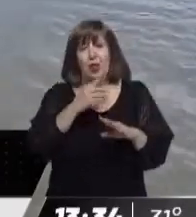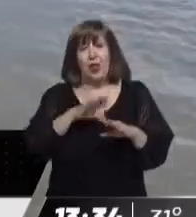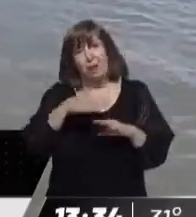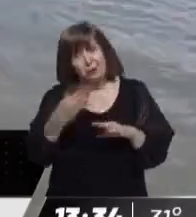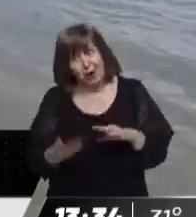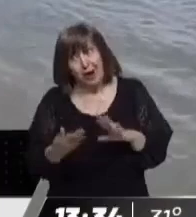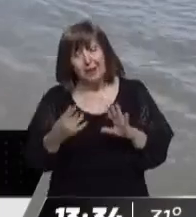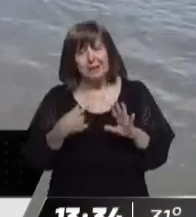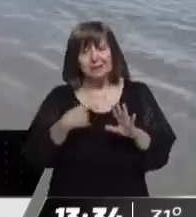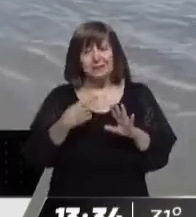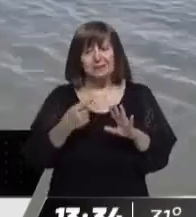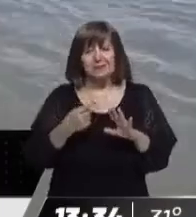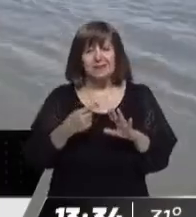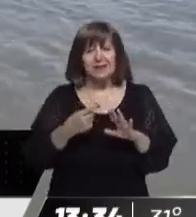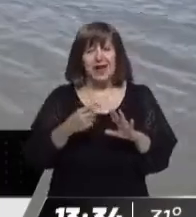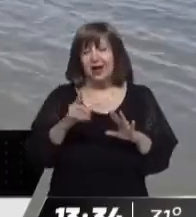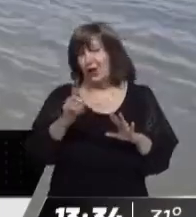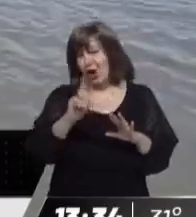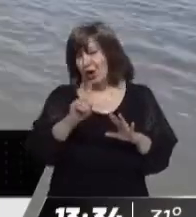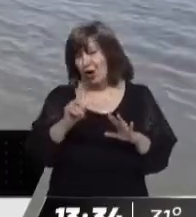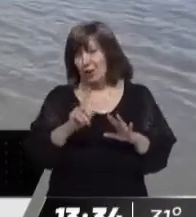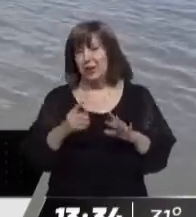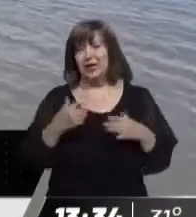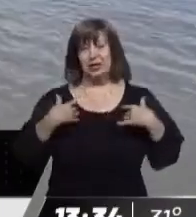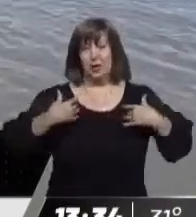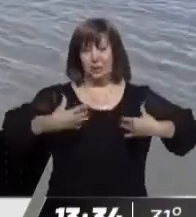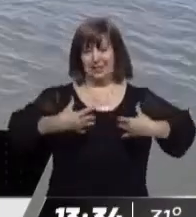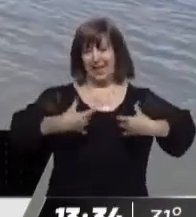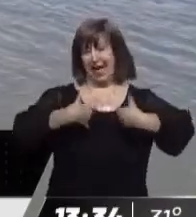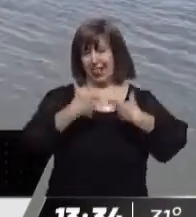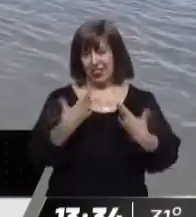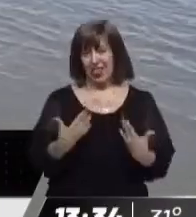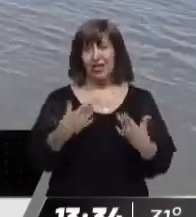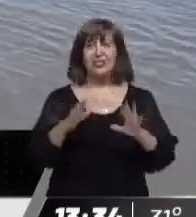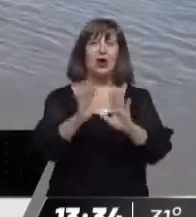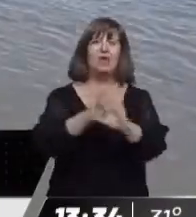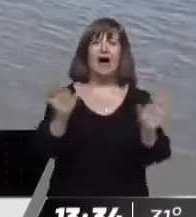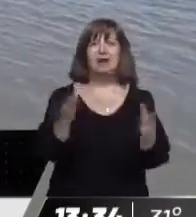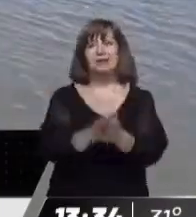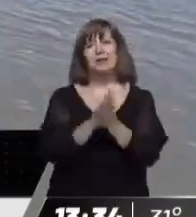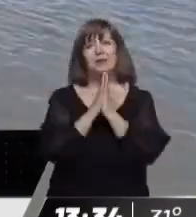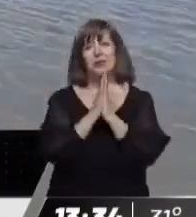No. A ver si lo hunde el pequeño ahí. No, me parece que a mí no me aguanta, pero a Franquito sí. Julián, por favor. Bueno...